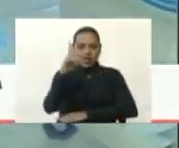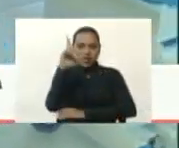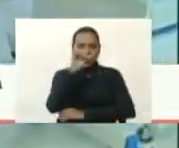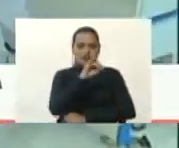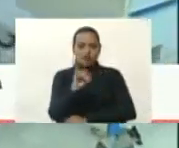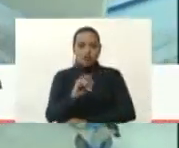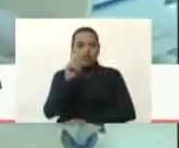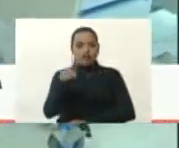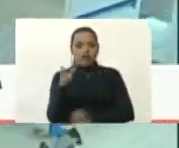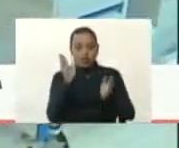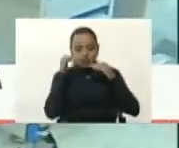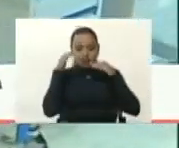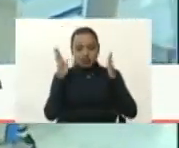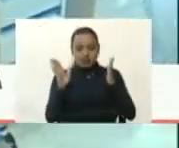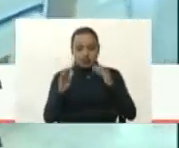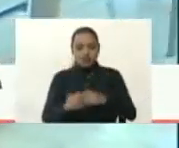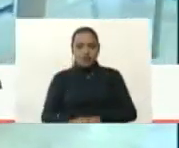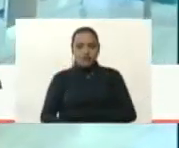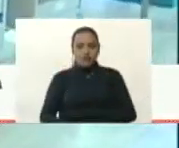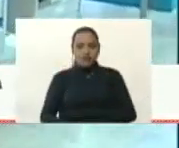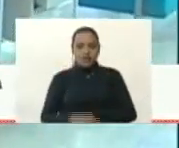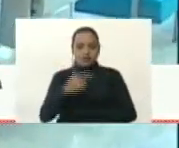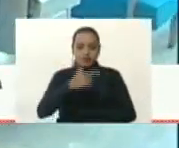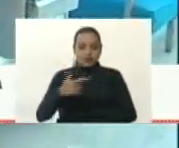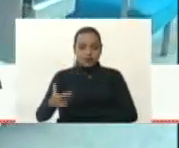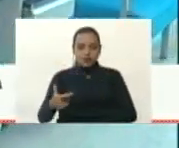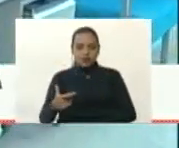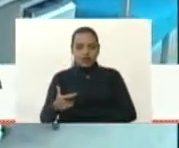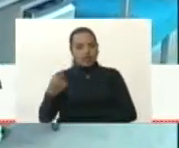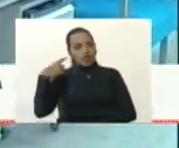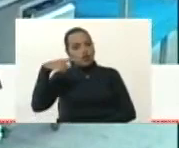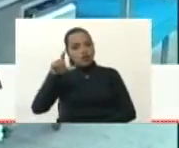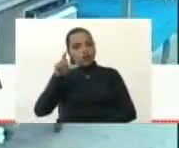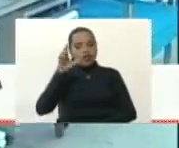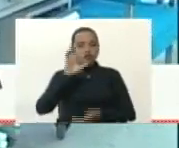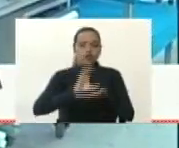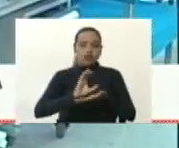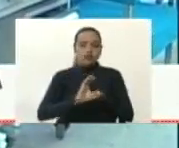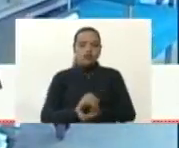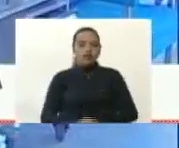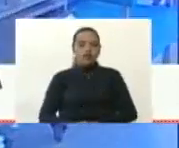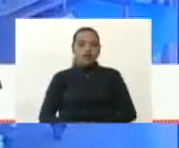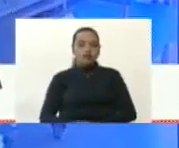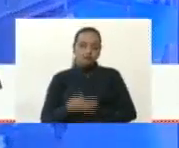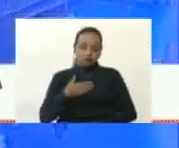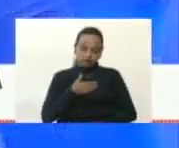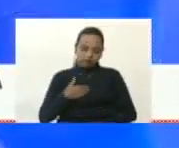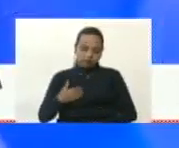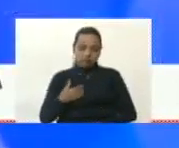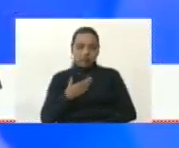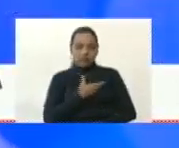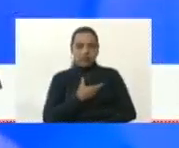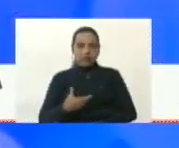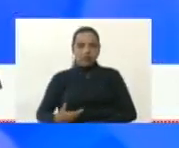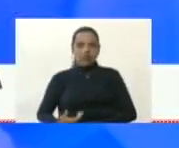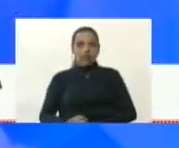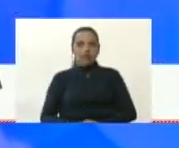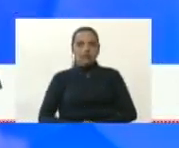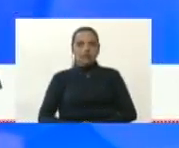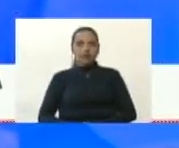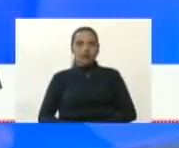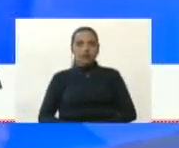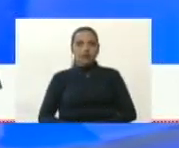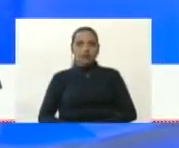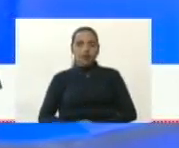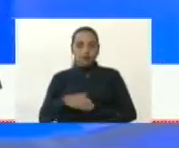atiende también, camarada presidente, a pacientes de otras ciudades. Pero quisiera dejar, camarada presidente, en el uso de la palabra, si así